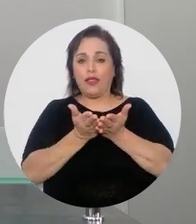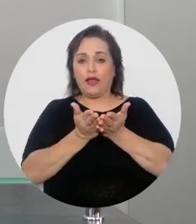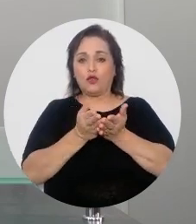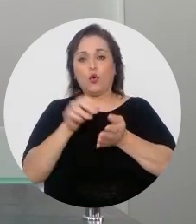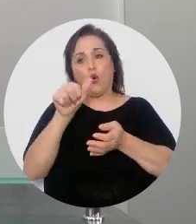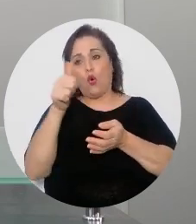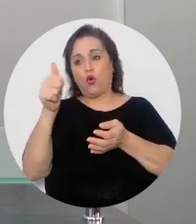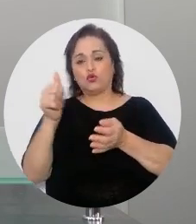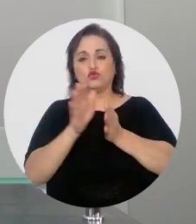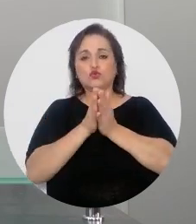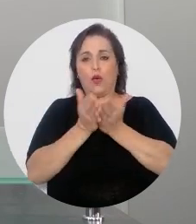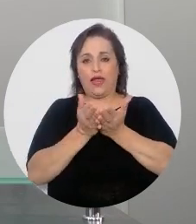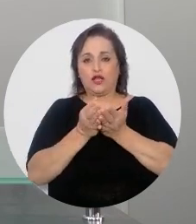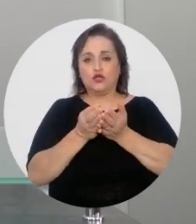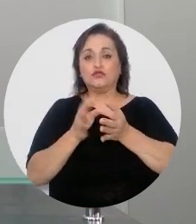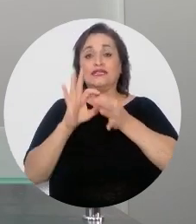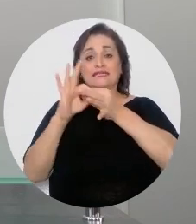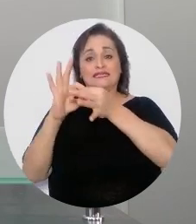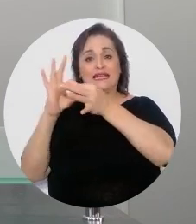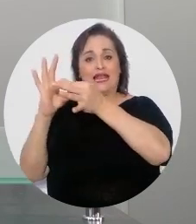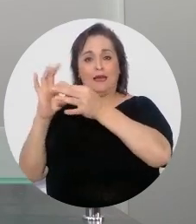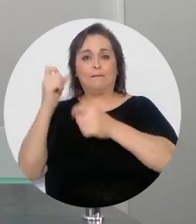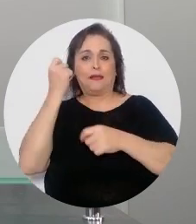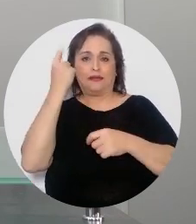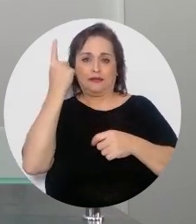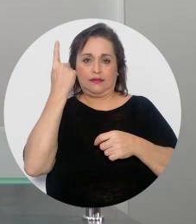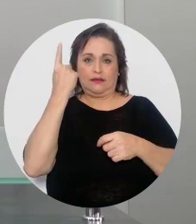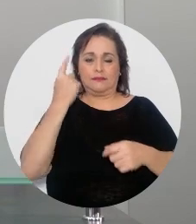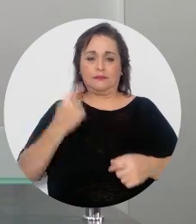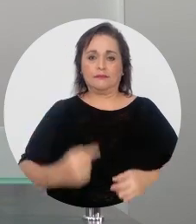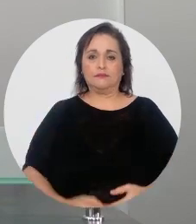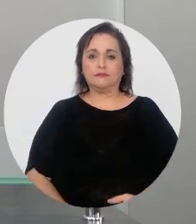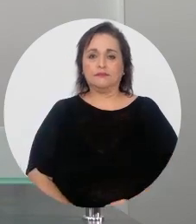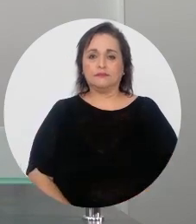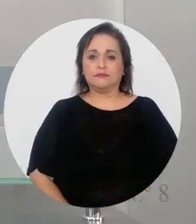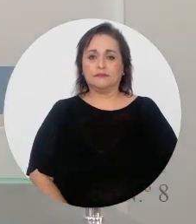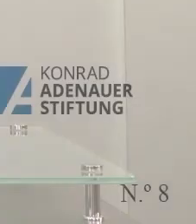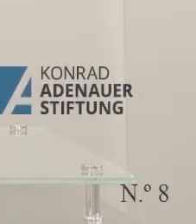acceder al contenido de este cuaderno y de los otros de la serie Para Entender.